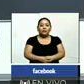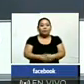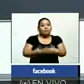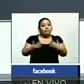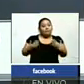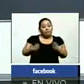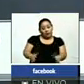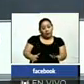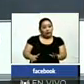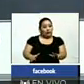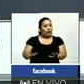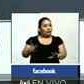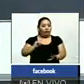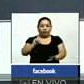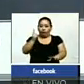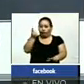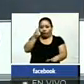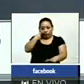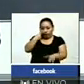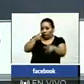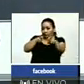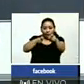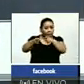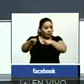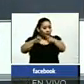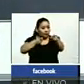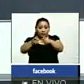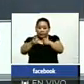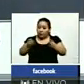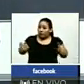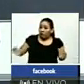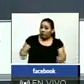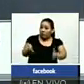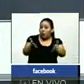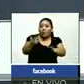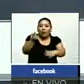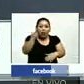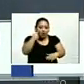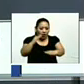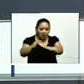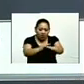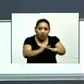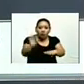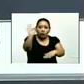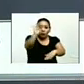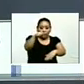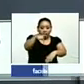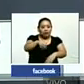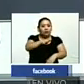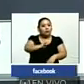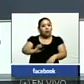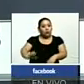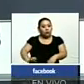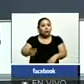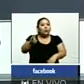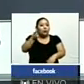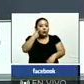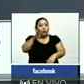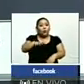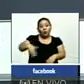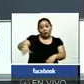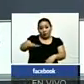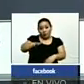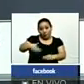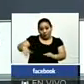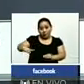Las autoridades no bajan la guardia y continúan impulsando acciones para erradicar los criaderos de zancudo a nivel nacional. En San Francisco Gotera, en